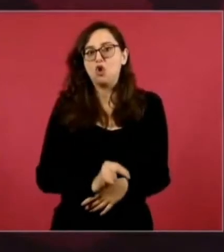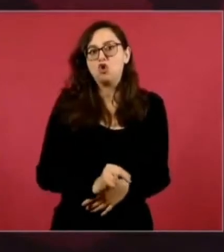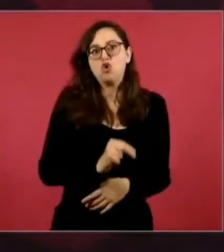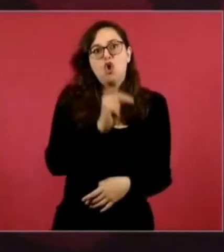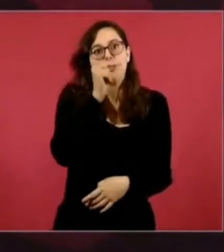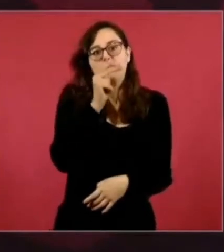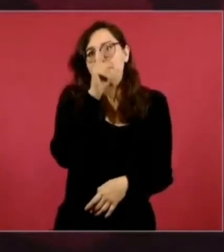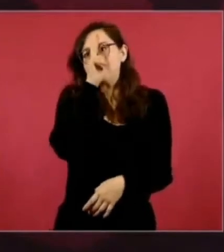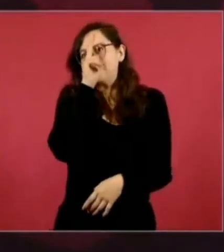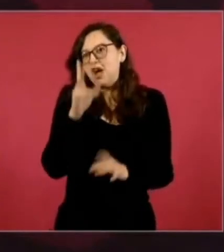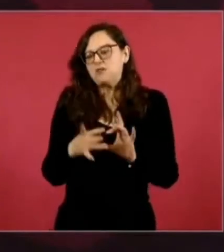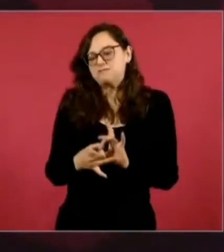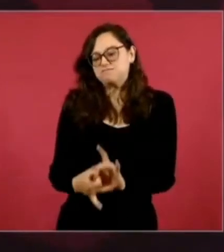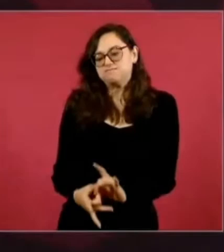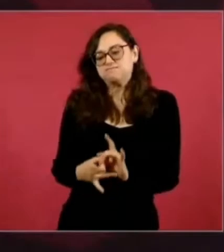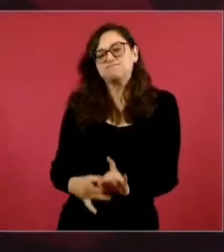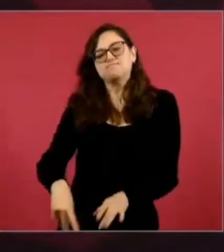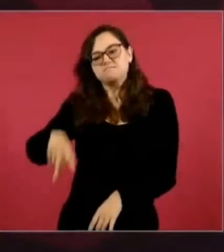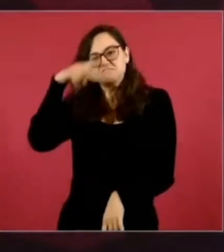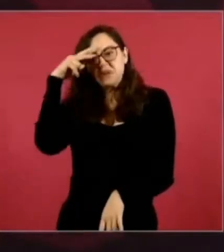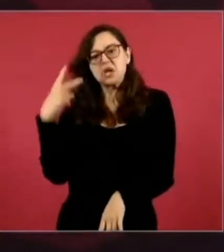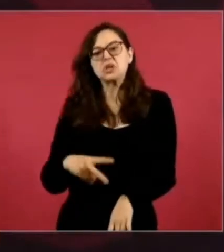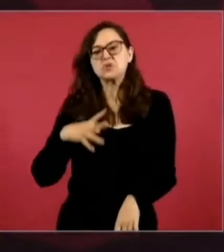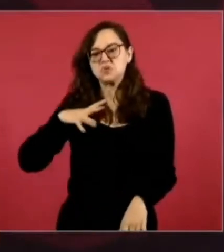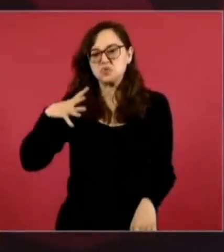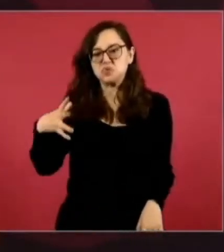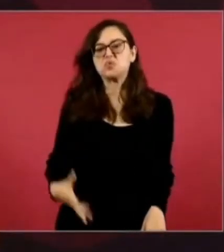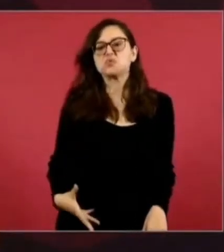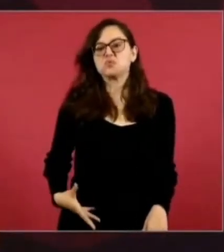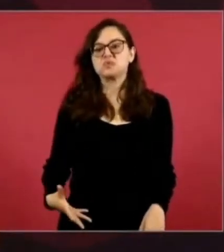y desde luego en Reynosa,